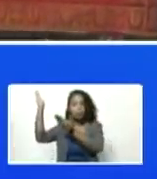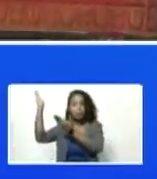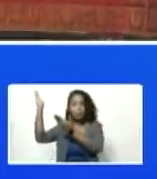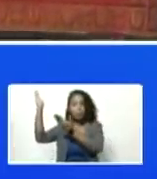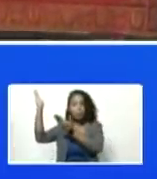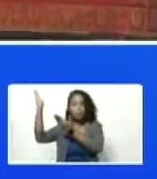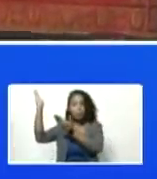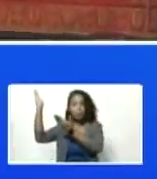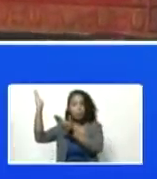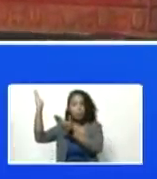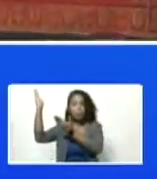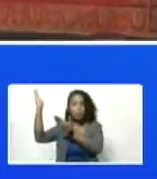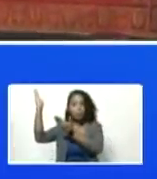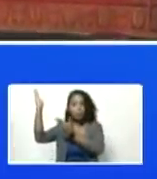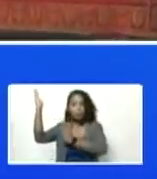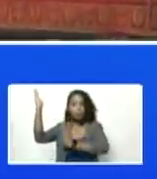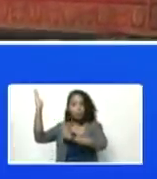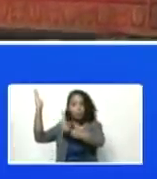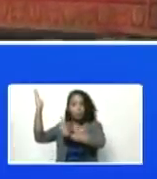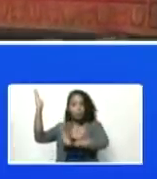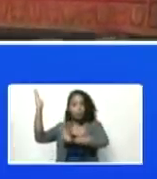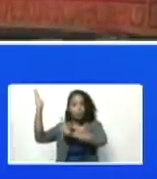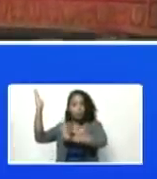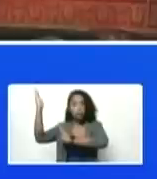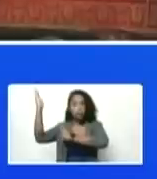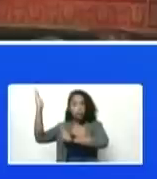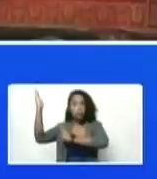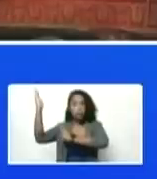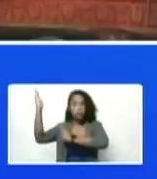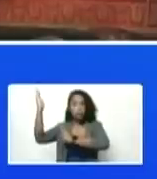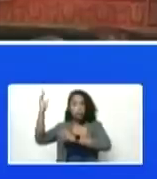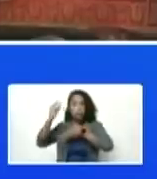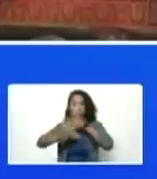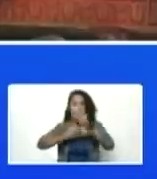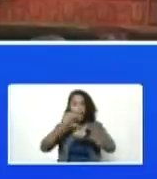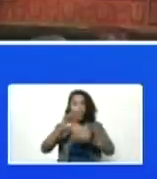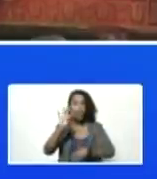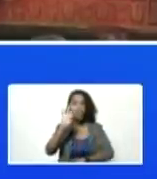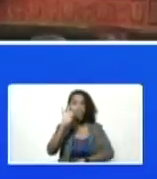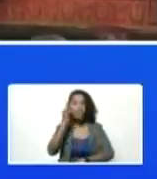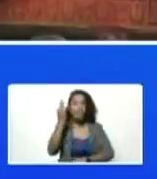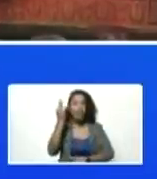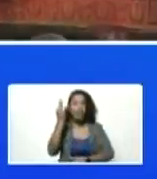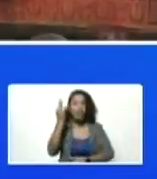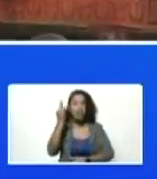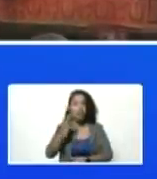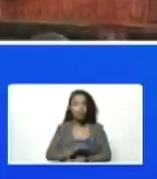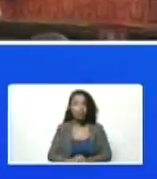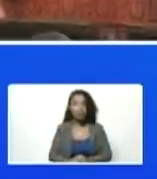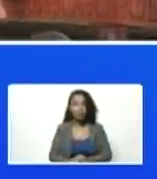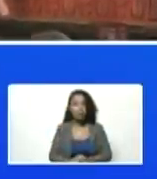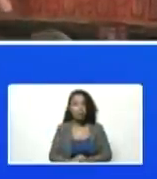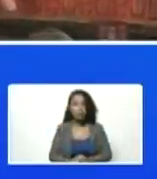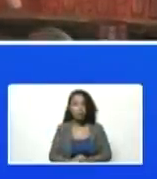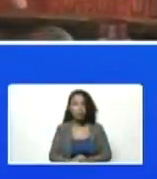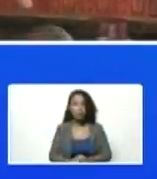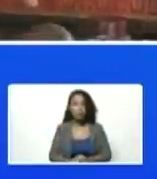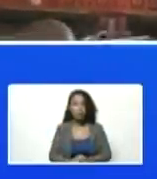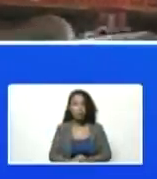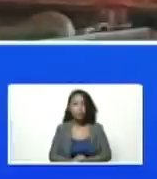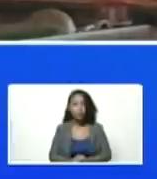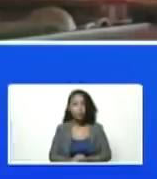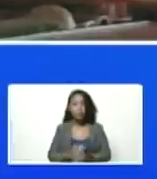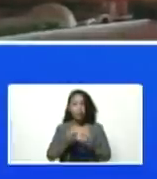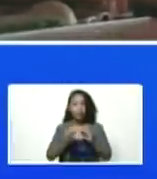Francia. Aquí dice, manufacturado en París, de Flet San